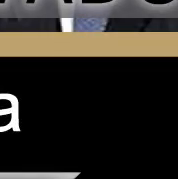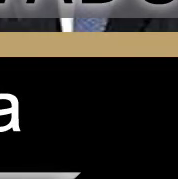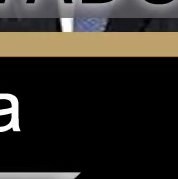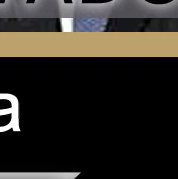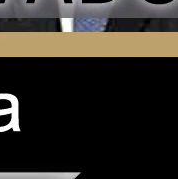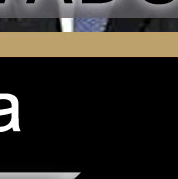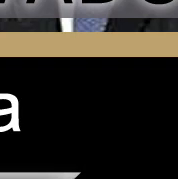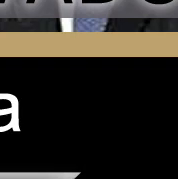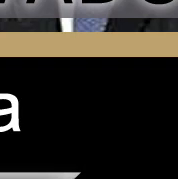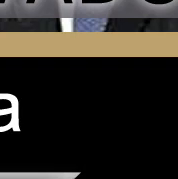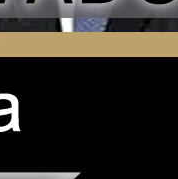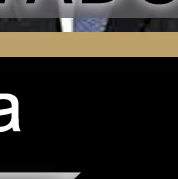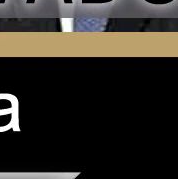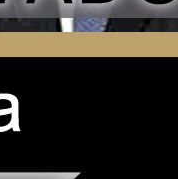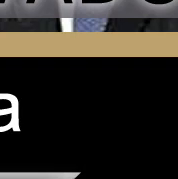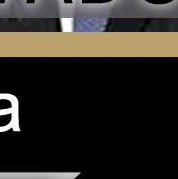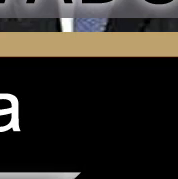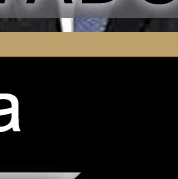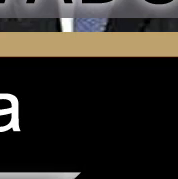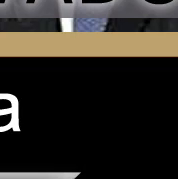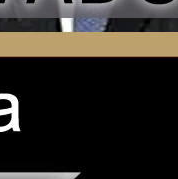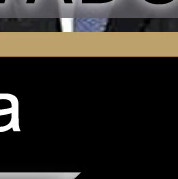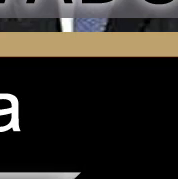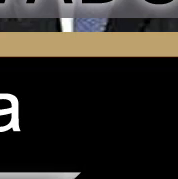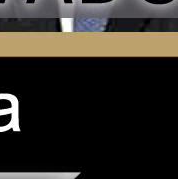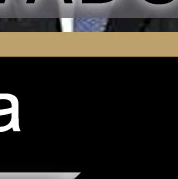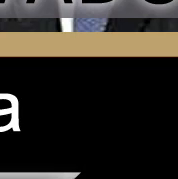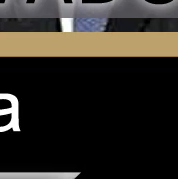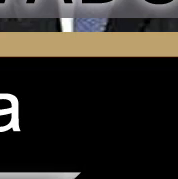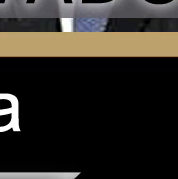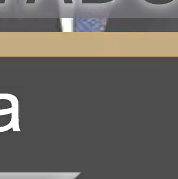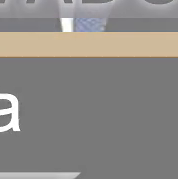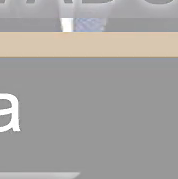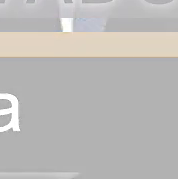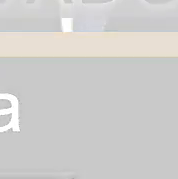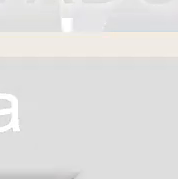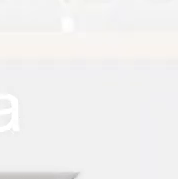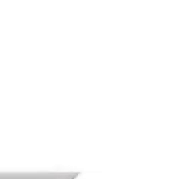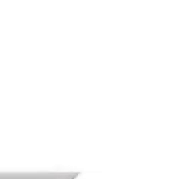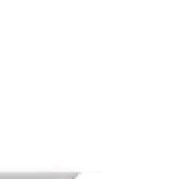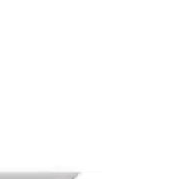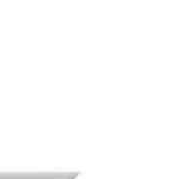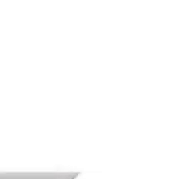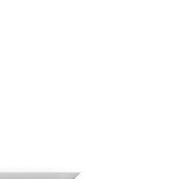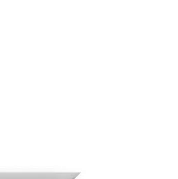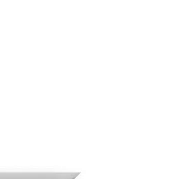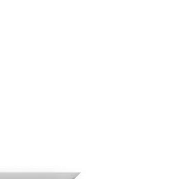Ya estás informado. No olvides darle like a este video, comparte y suscríbete a Escucha Diario.